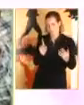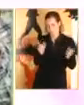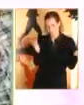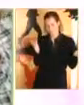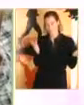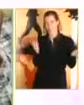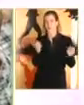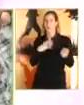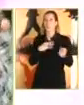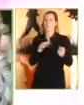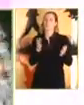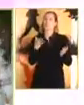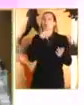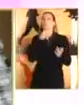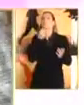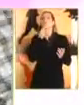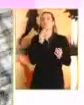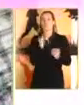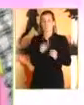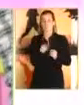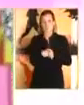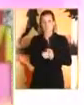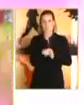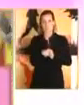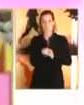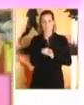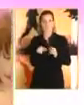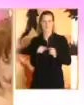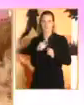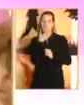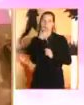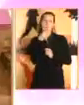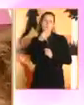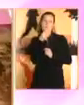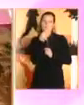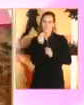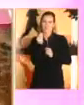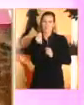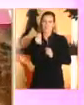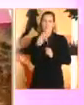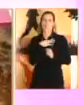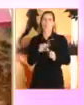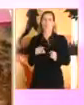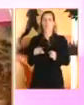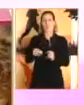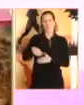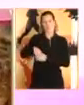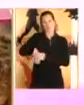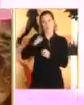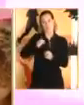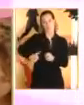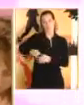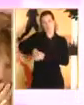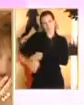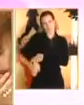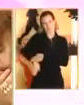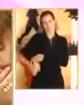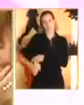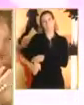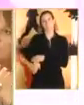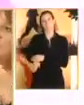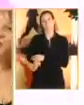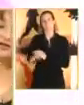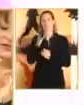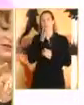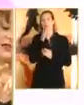Lo veo ahora, bonito queda, ¿eh? Queda precioso. Pues sí que queda bonito. La verdad, o sea, que queda es que mucho. Lo puedes más llevar incluso en el bolso. A ver. Y todo. Lo tenemos ahí, vamos a vaciar un poco